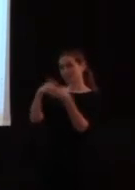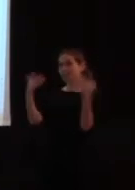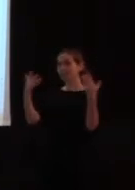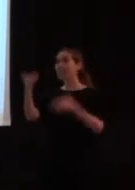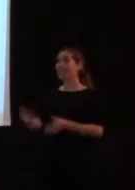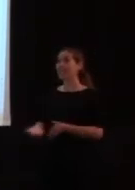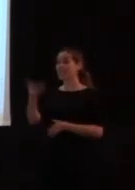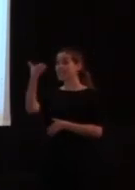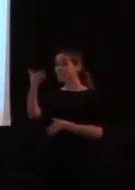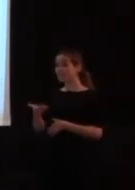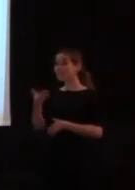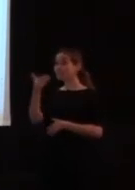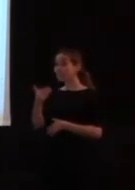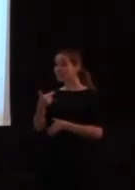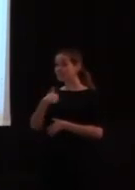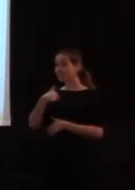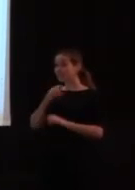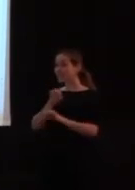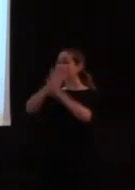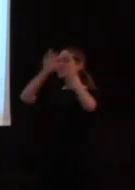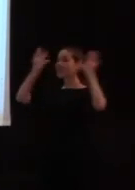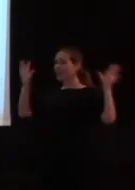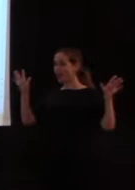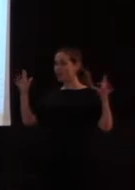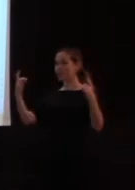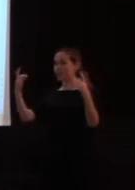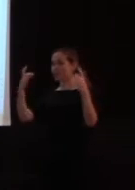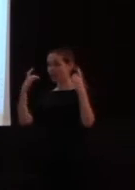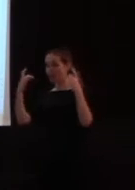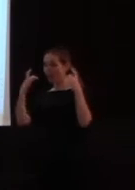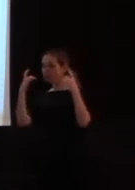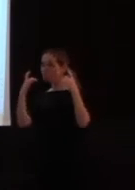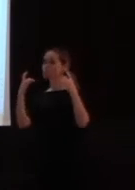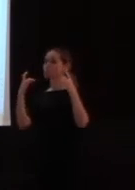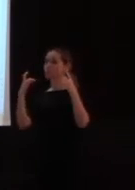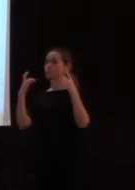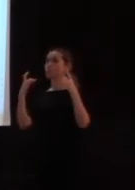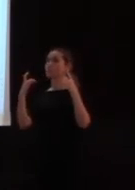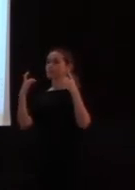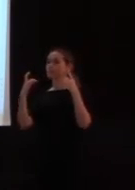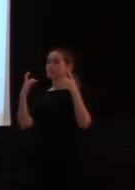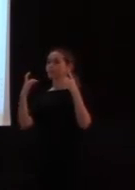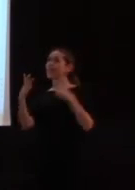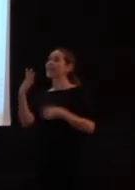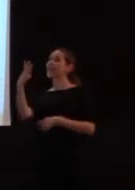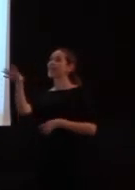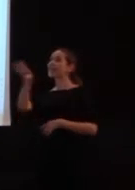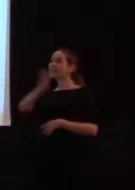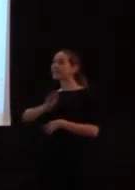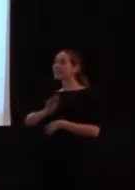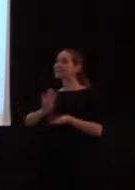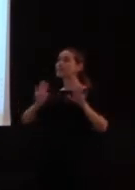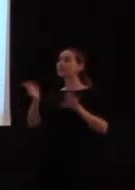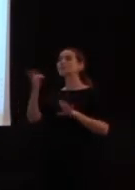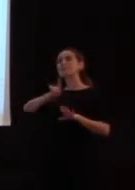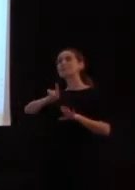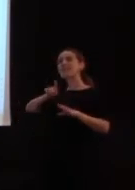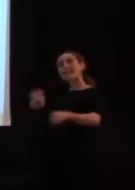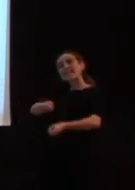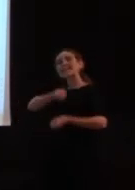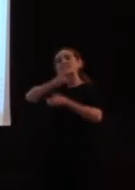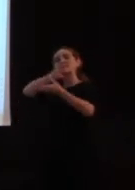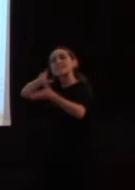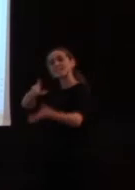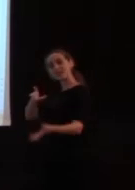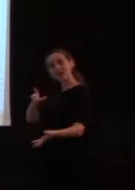importante asegurar que los alumnos no solamente entienden, sino que pueden expresarse en este registro un poco más formal